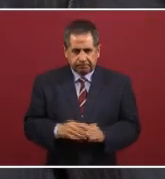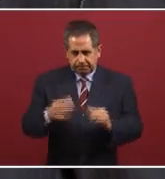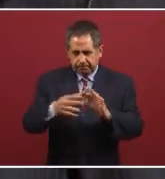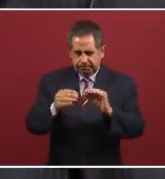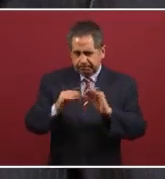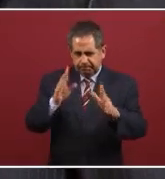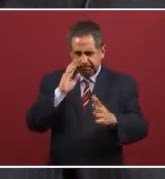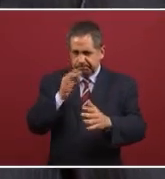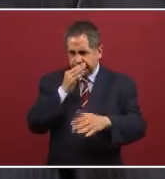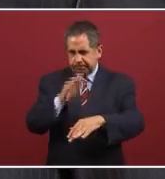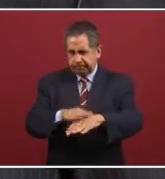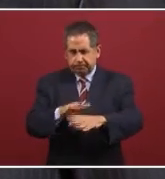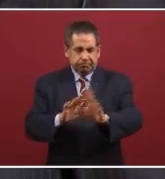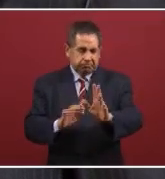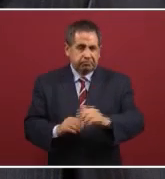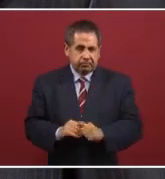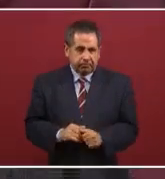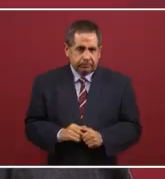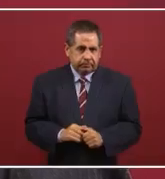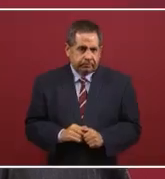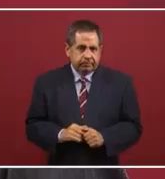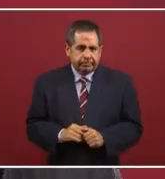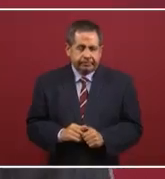puntualizarlo, porque si no